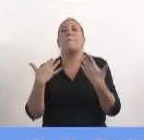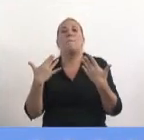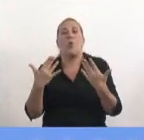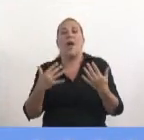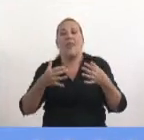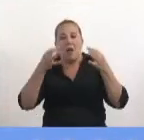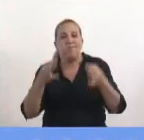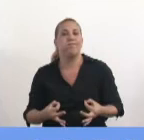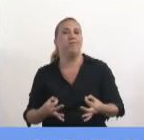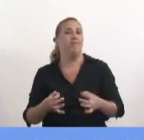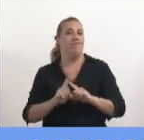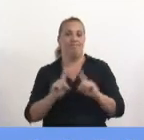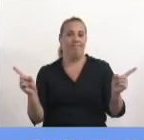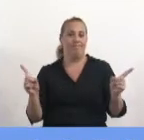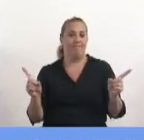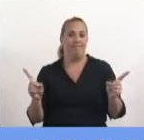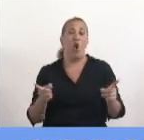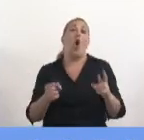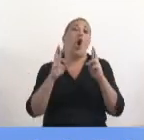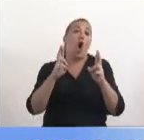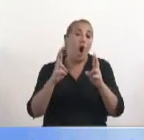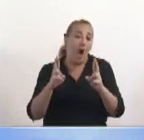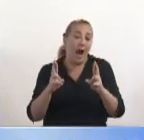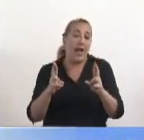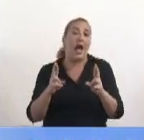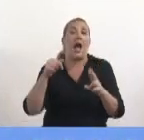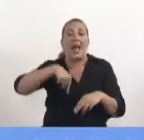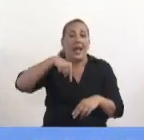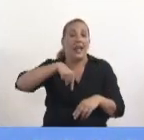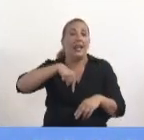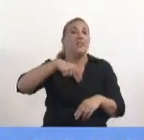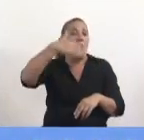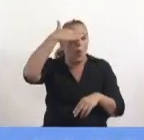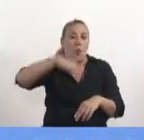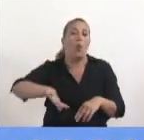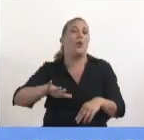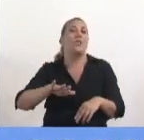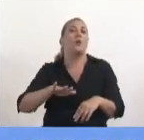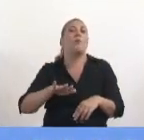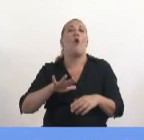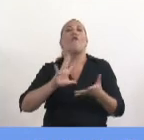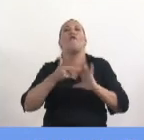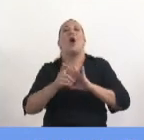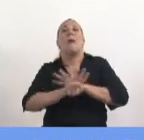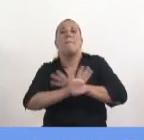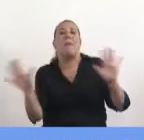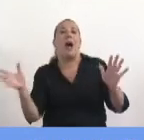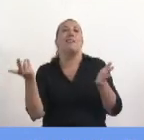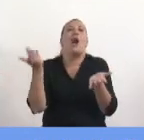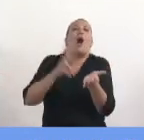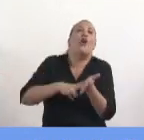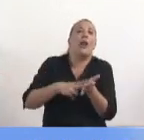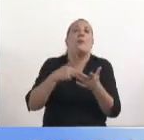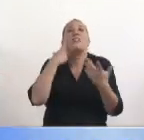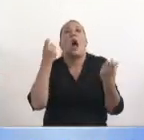tener éxito. Quiera Dios que este sea el último de estos llamados consensos o pactos fiscales y que